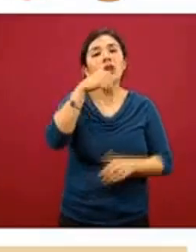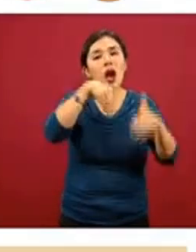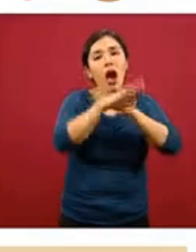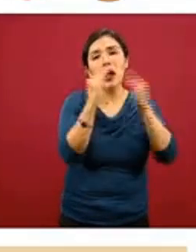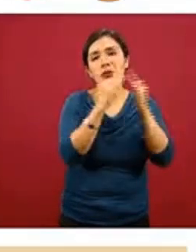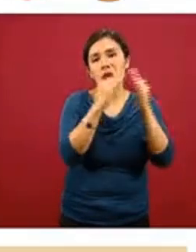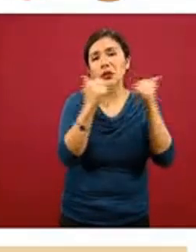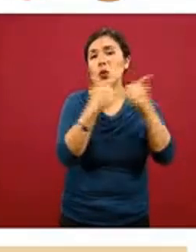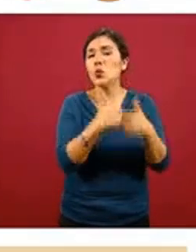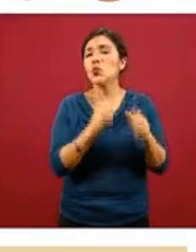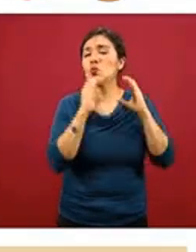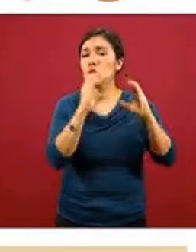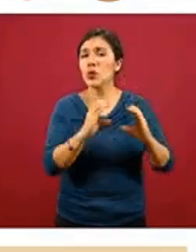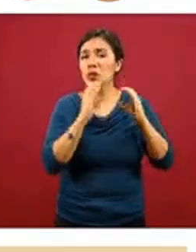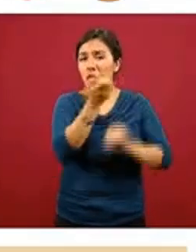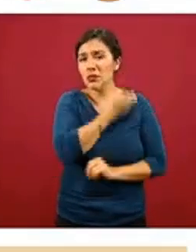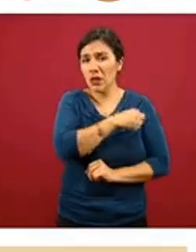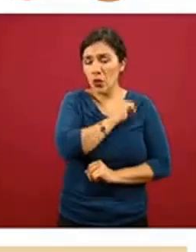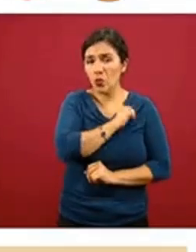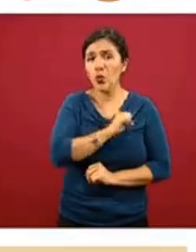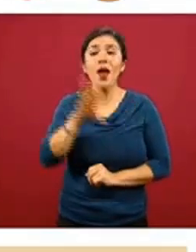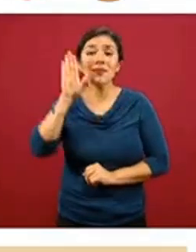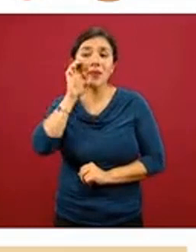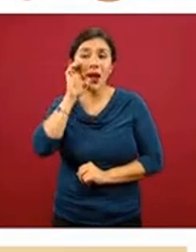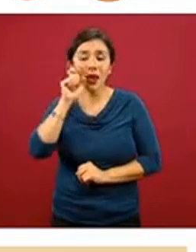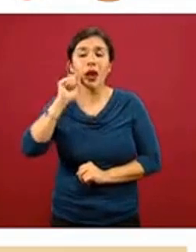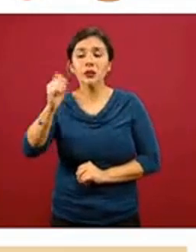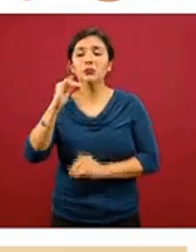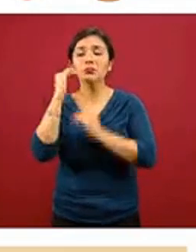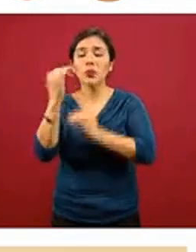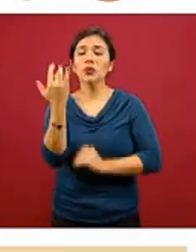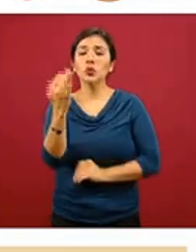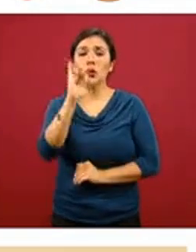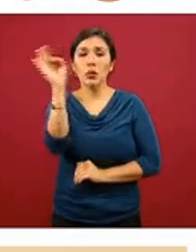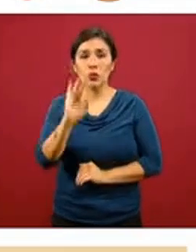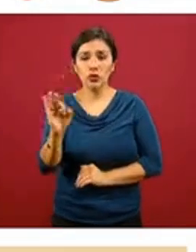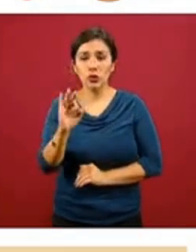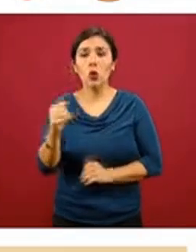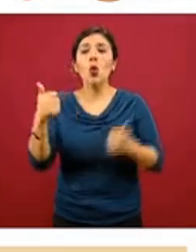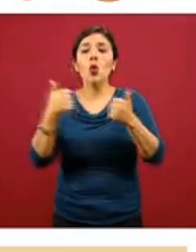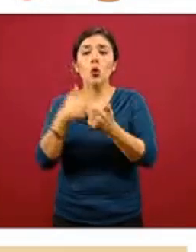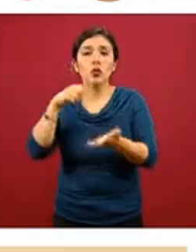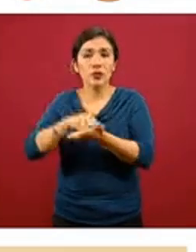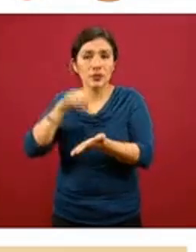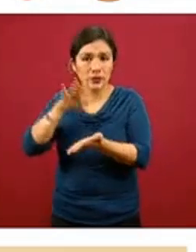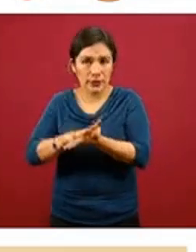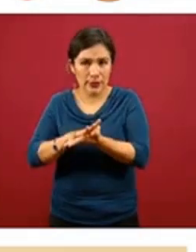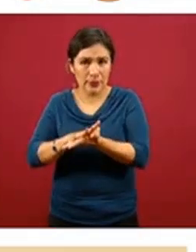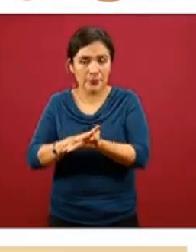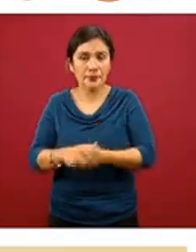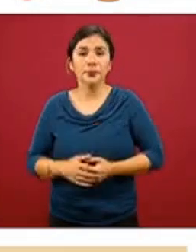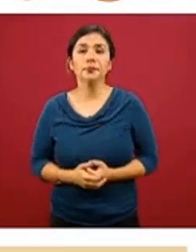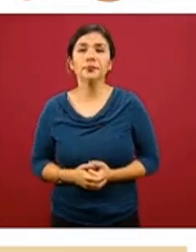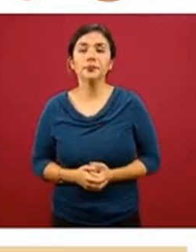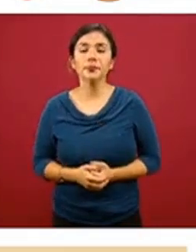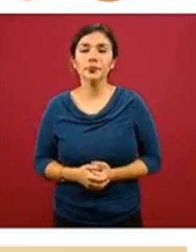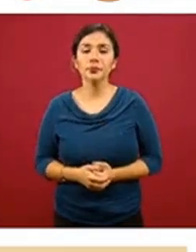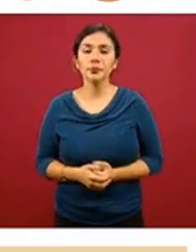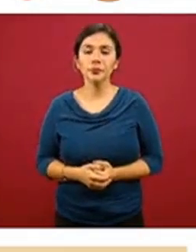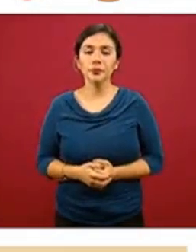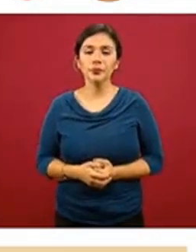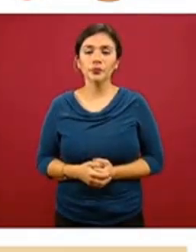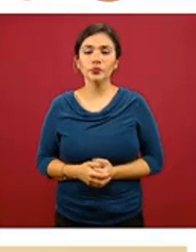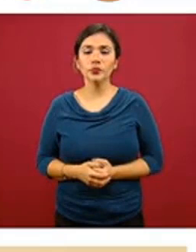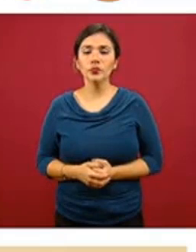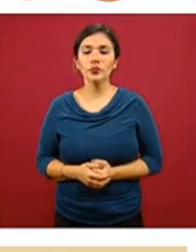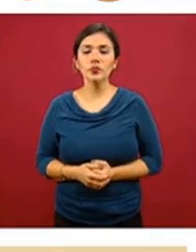protocolo sanitario en el rojo. En el caso del naranja ya pueden tener una apertura del 50%, controlando el aforo a través de